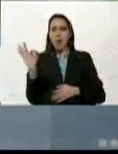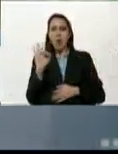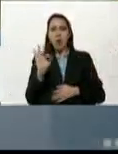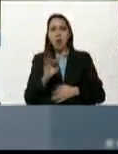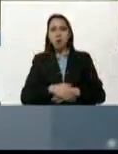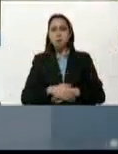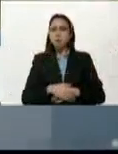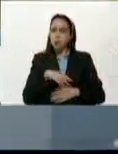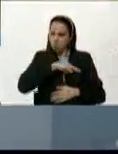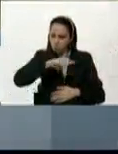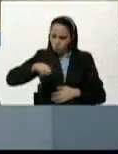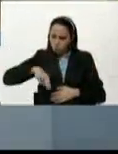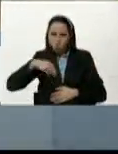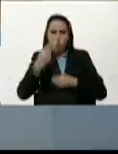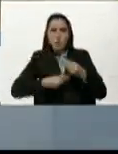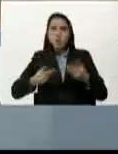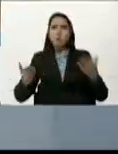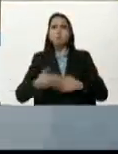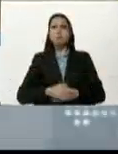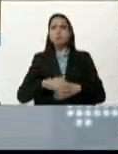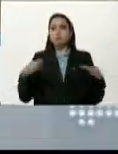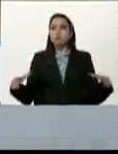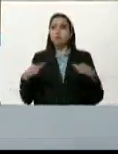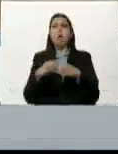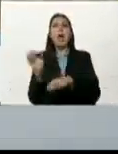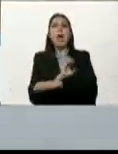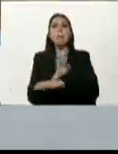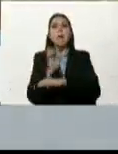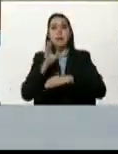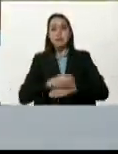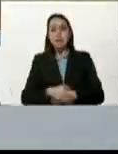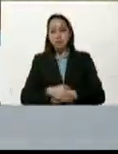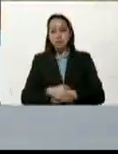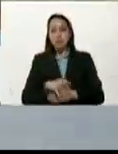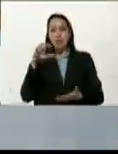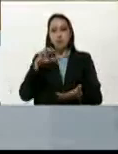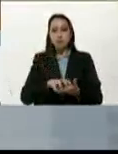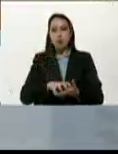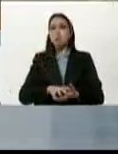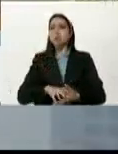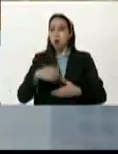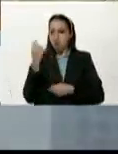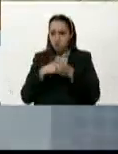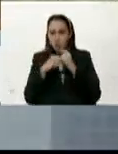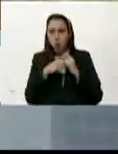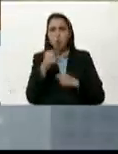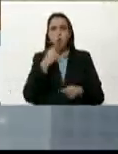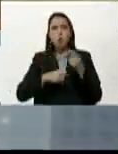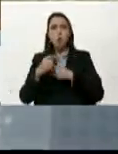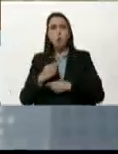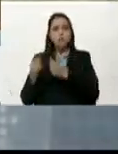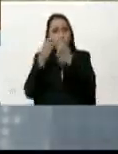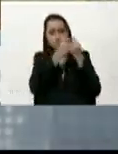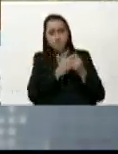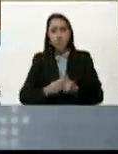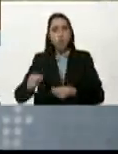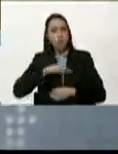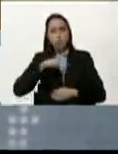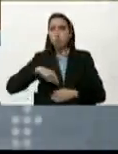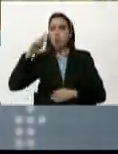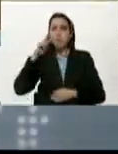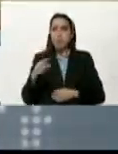que hicimos nosotros reunión de emergencia el estado mayor económico social vamos a ver